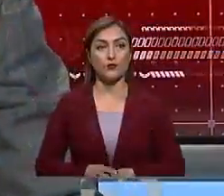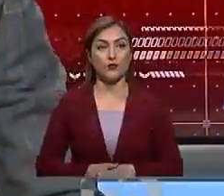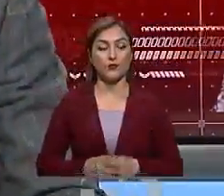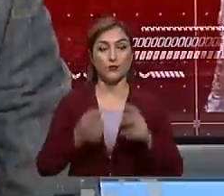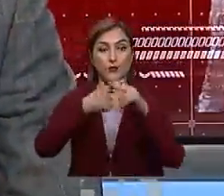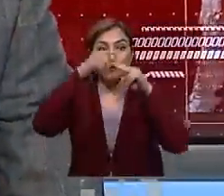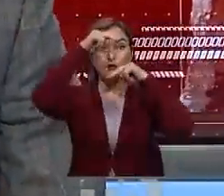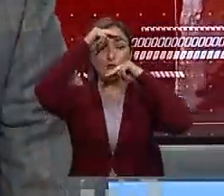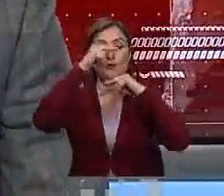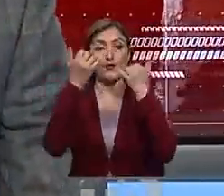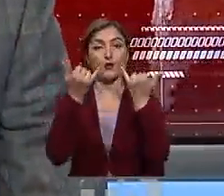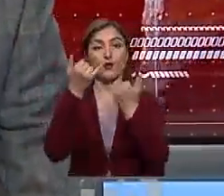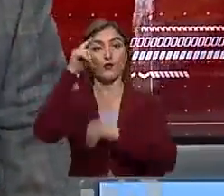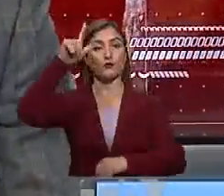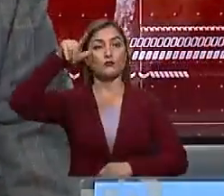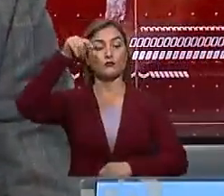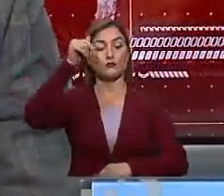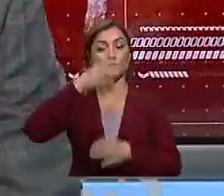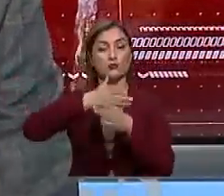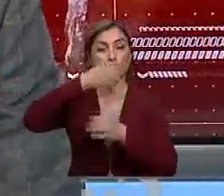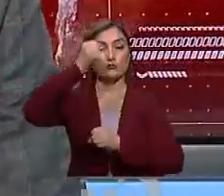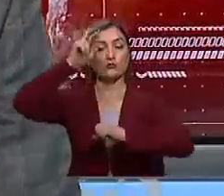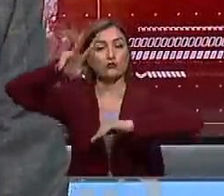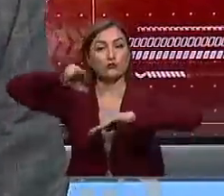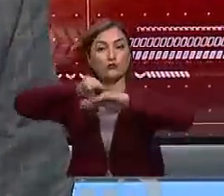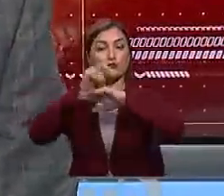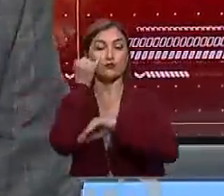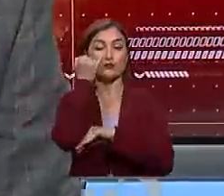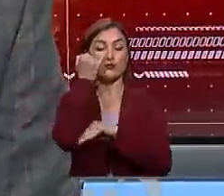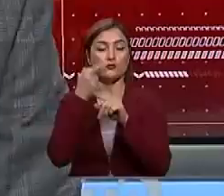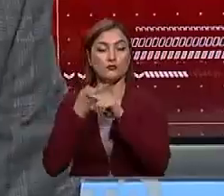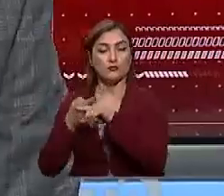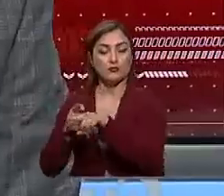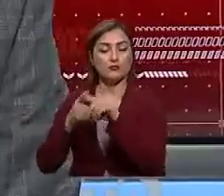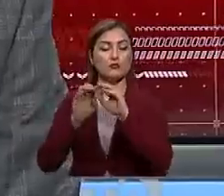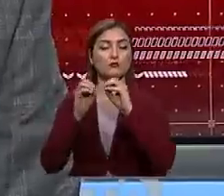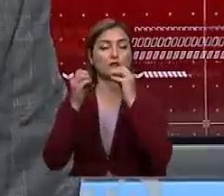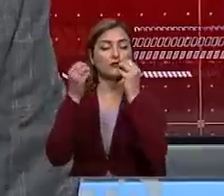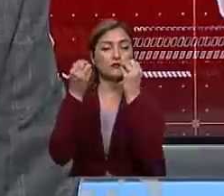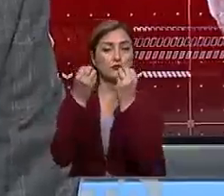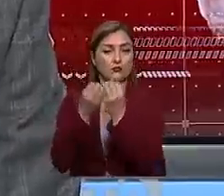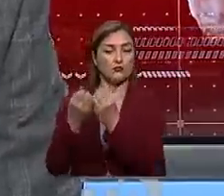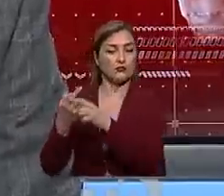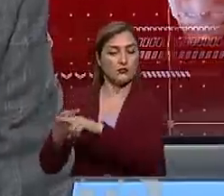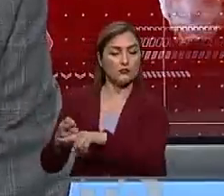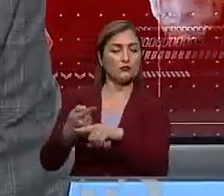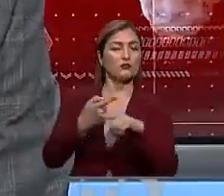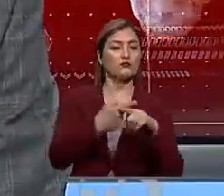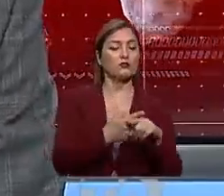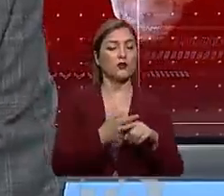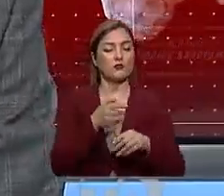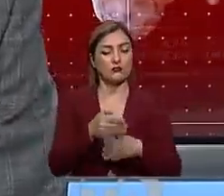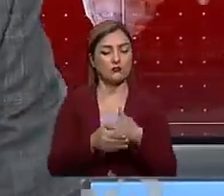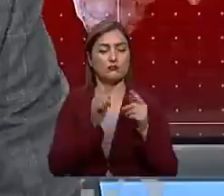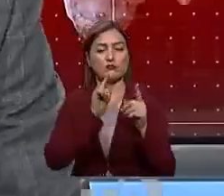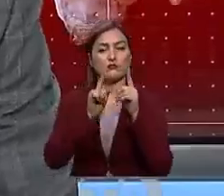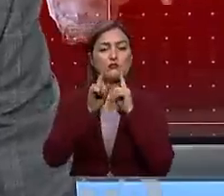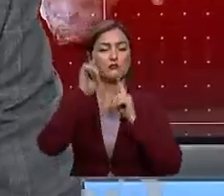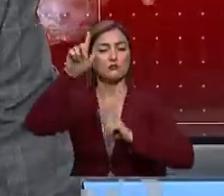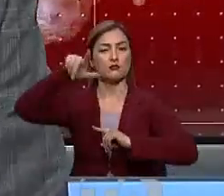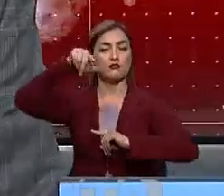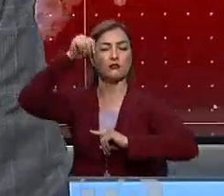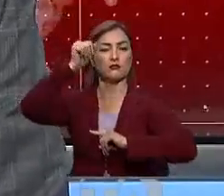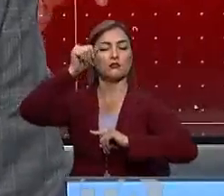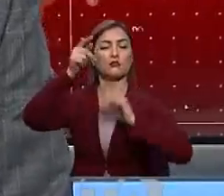Aquí empezamos. Hoy el gobierno, la CONAIE y otras organizaciones sociales avanzaron en 3 de los 6 puntos planteados. En 15 días esperan una